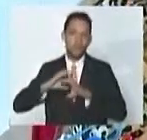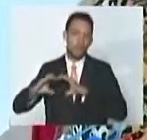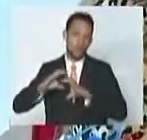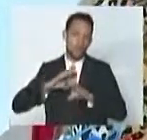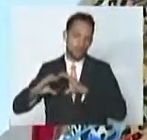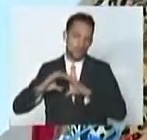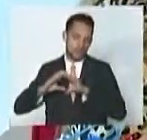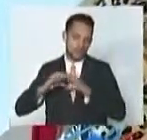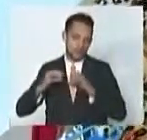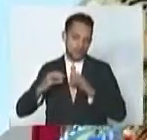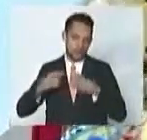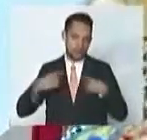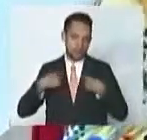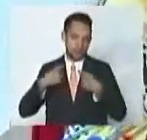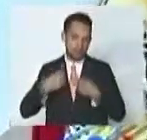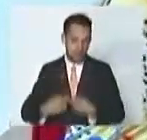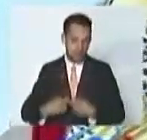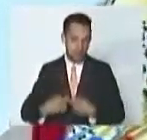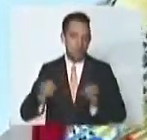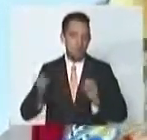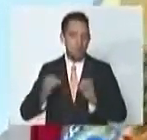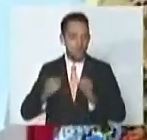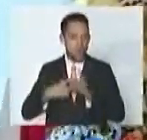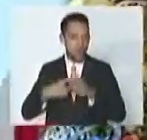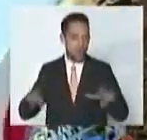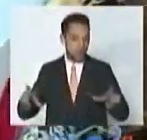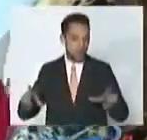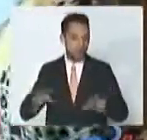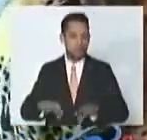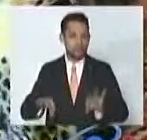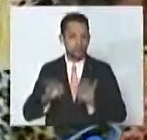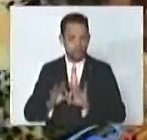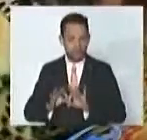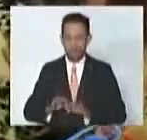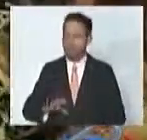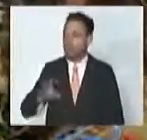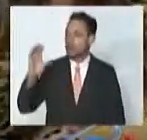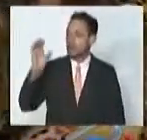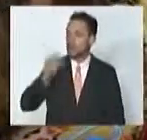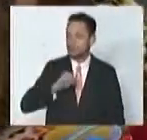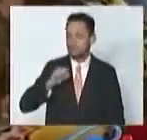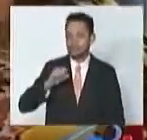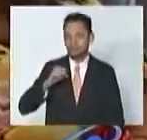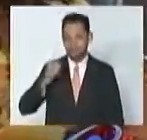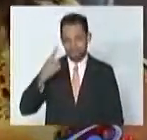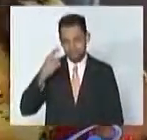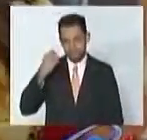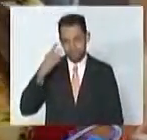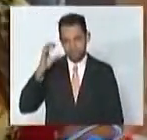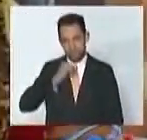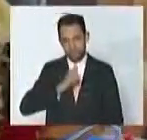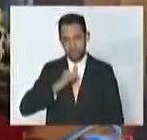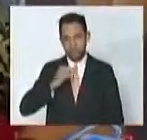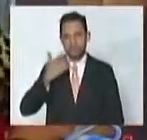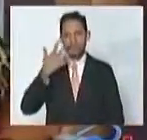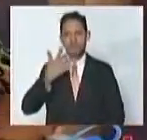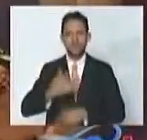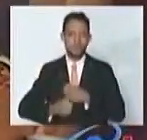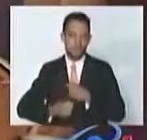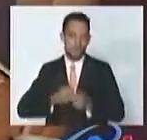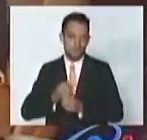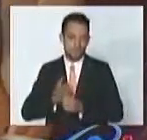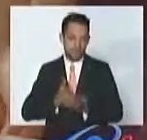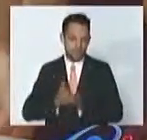el lenguaje. Bueno, es muy interesante que ustedes entiendan algo. Son 5 años